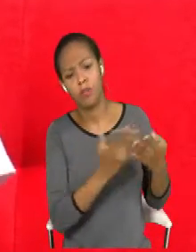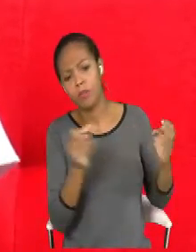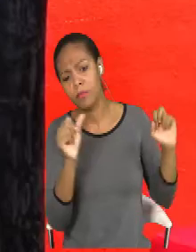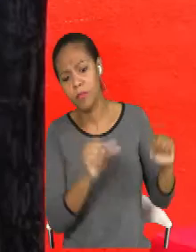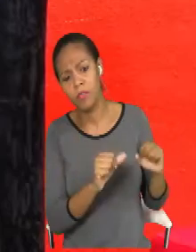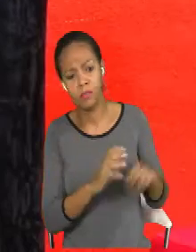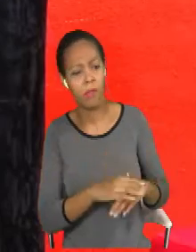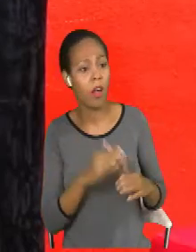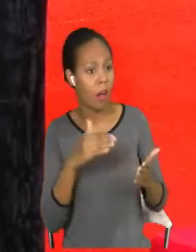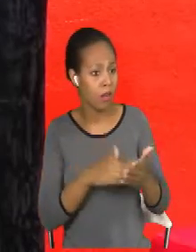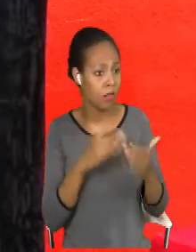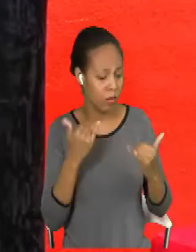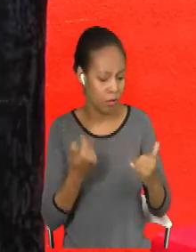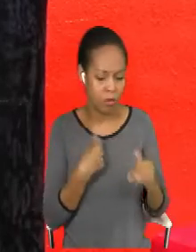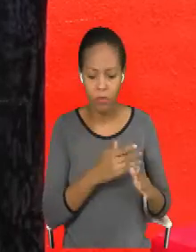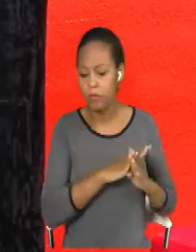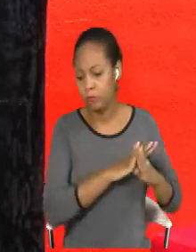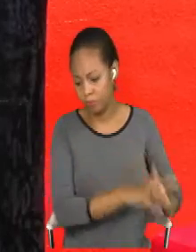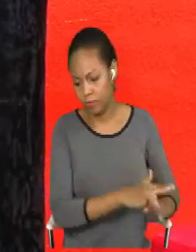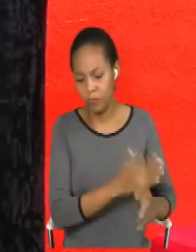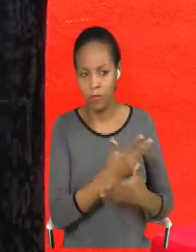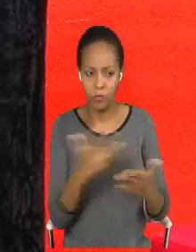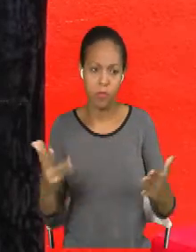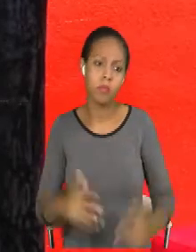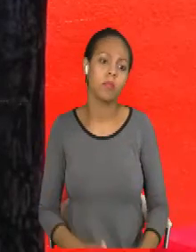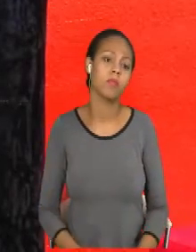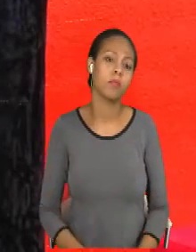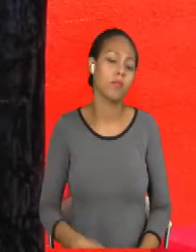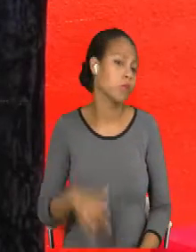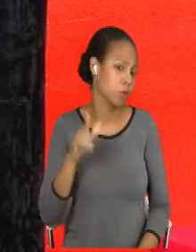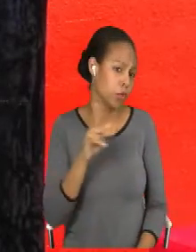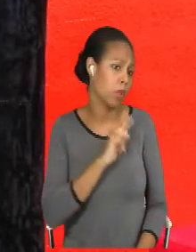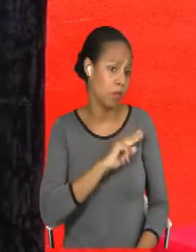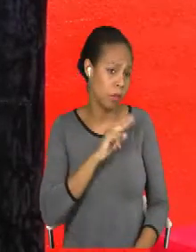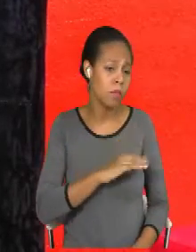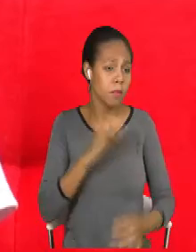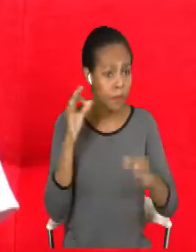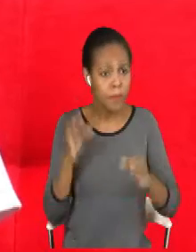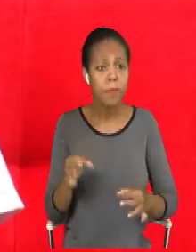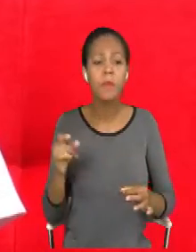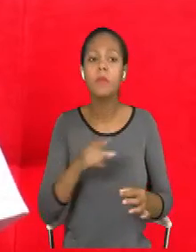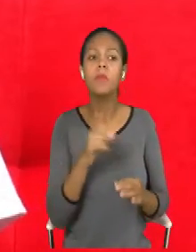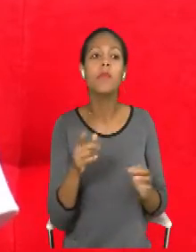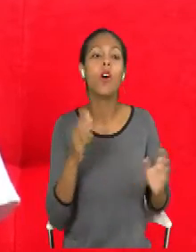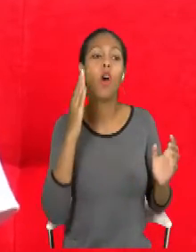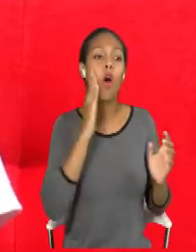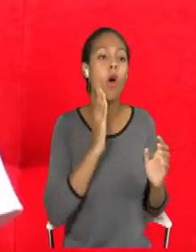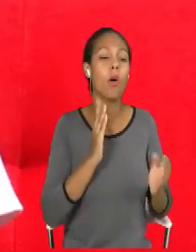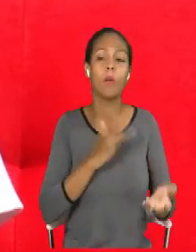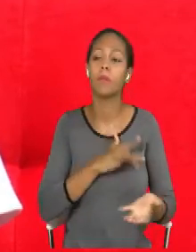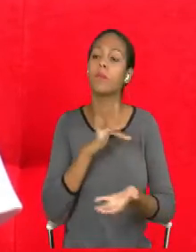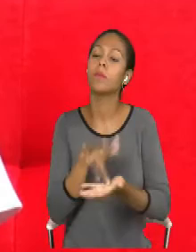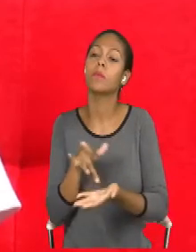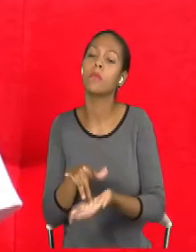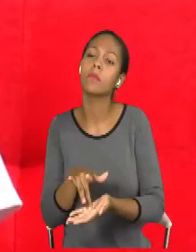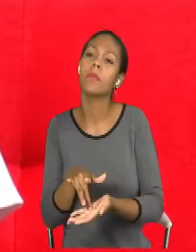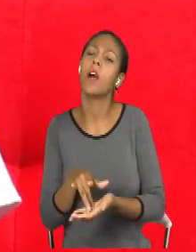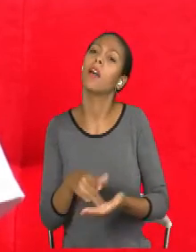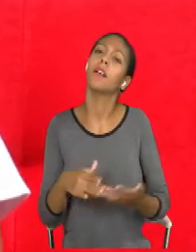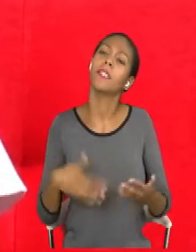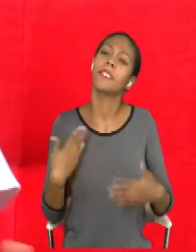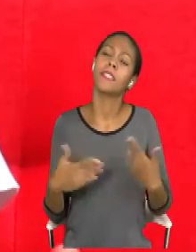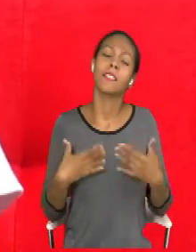hoy aprendí a evitar el mal. Y es algo no religioso que los jóvenes van y se nota en la alegría, porque uno